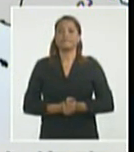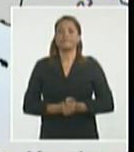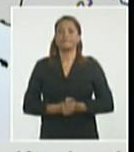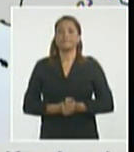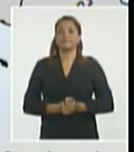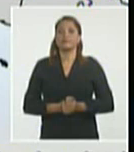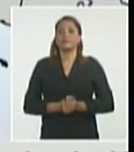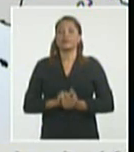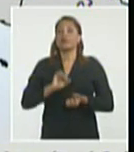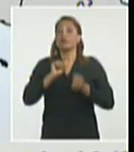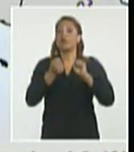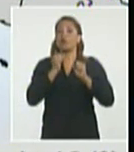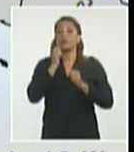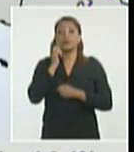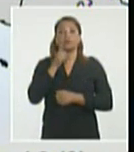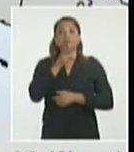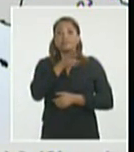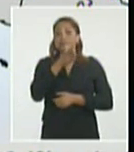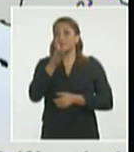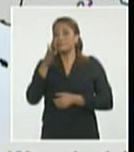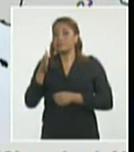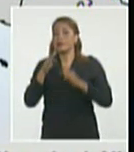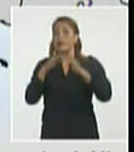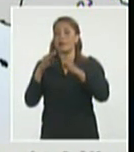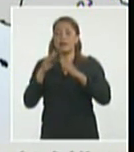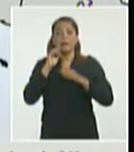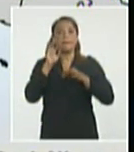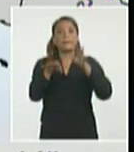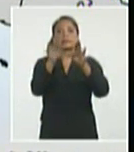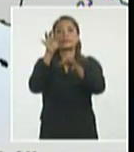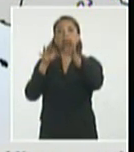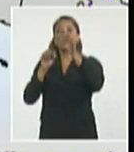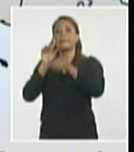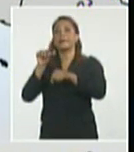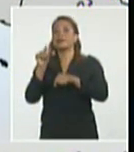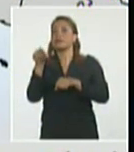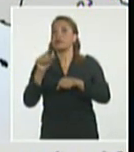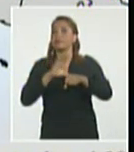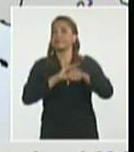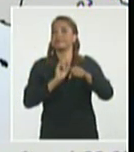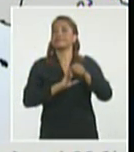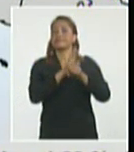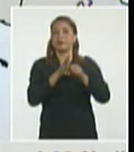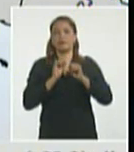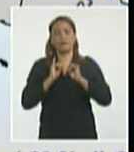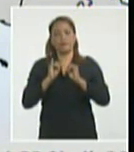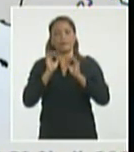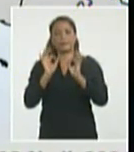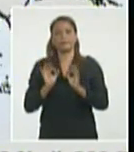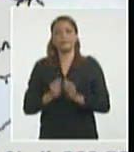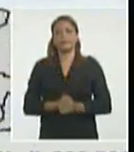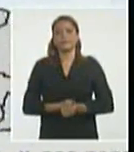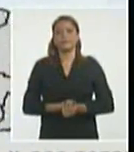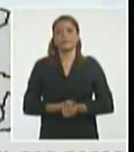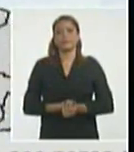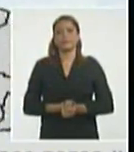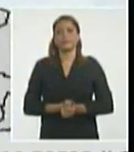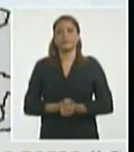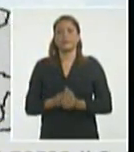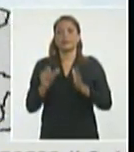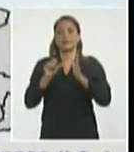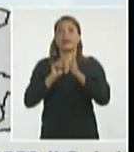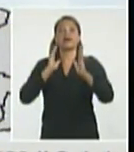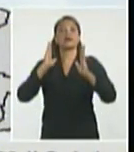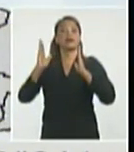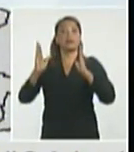foco que se viene realizando, que hemos informado desde hace varios días anteriores. El centro, también